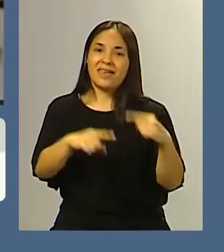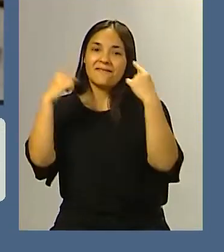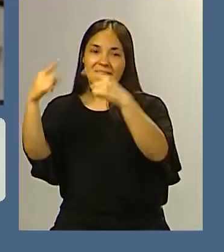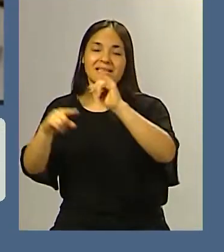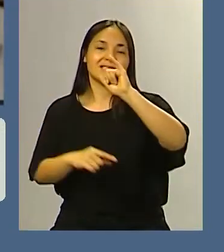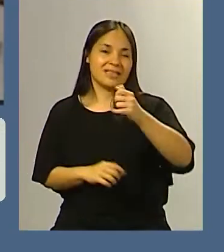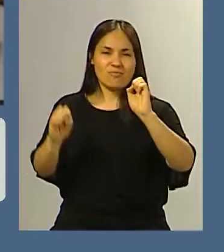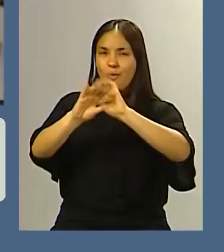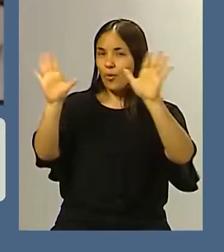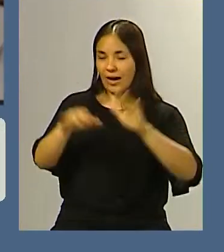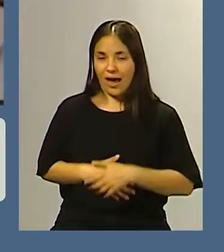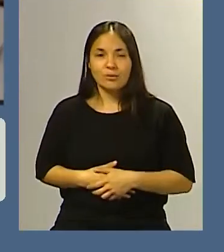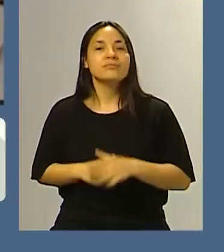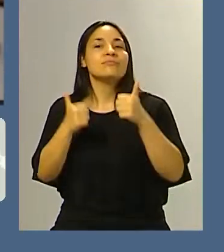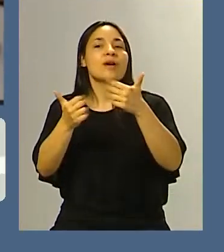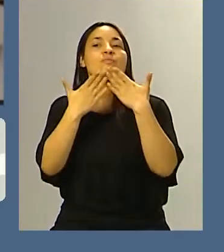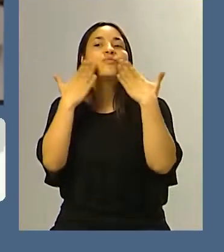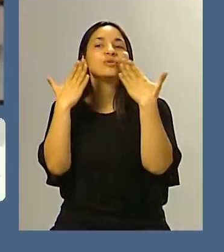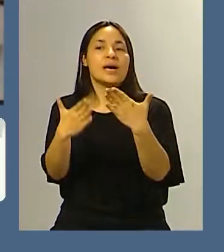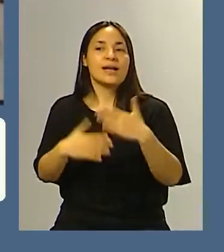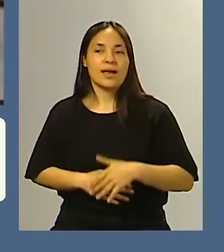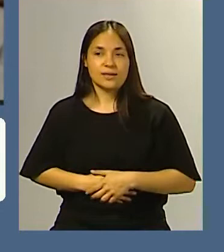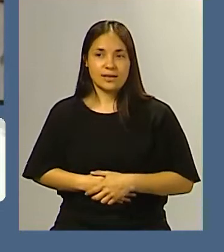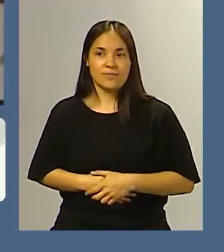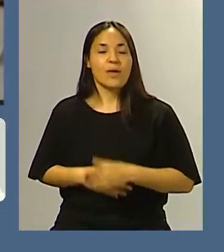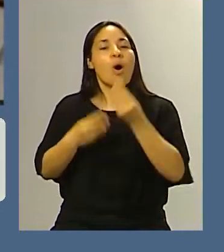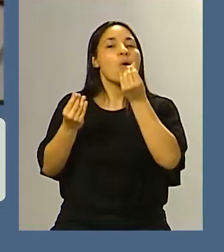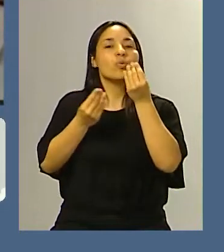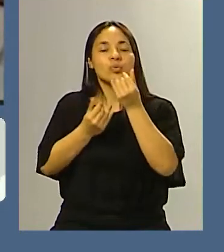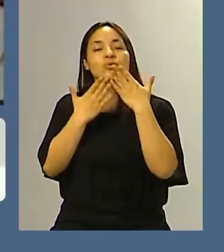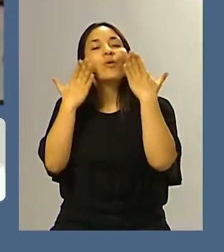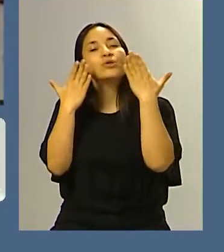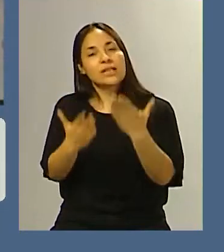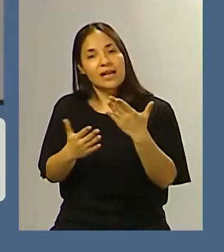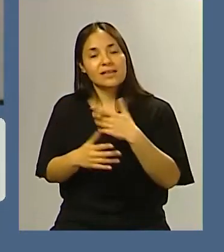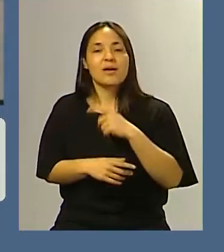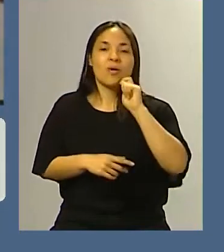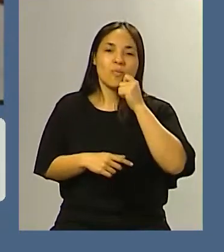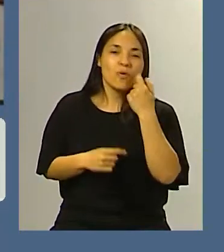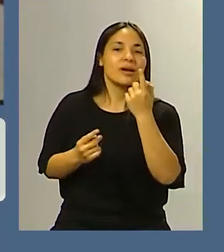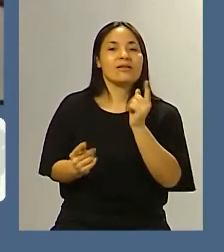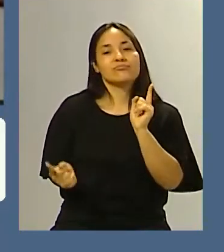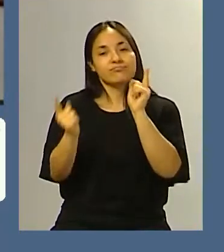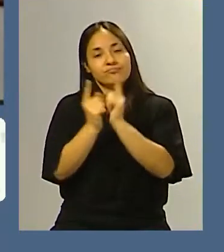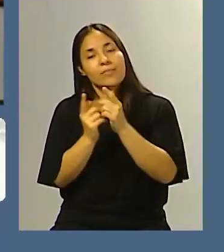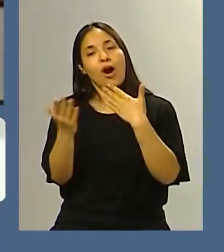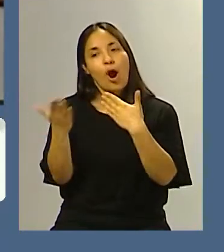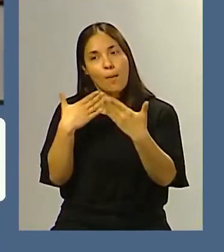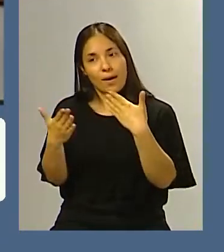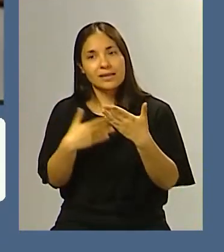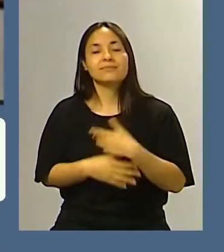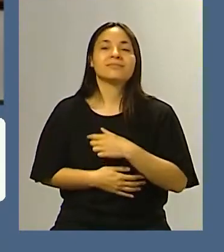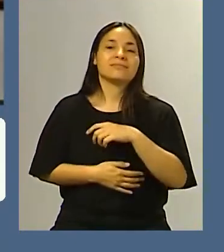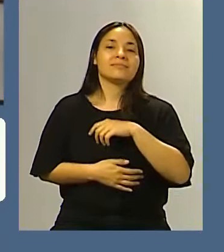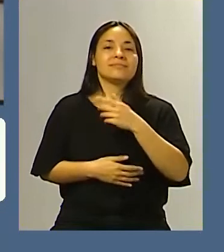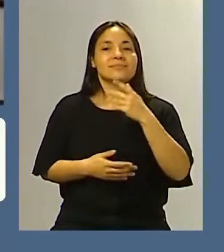uno y otro, está claro. Eduardo, muchísimas gracias. Un gusto y un verdadero placer estar con ustedes. Será hasta Claudia, cualquier momento. Anabela,